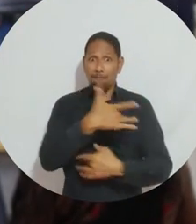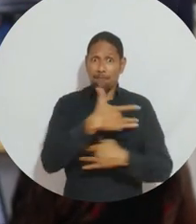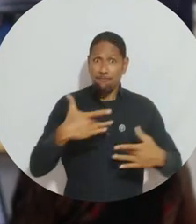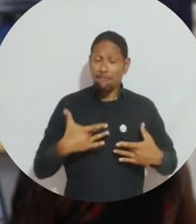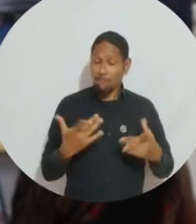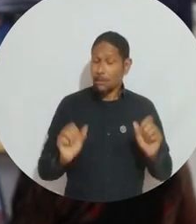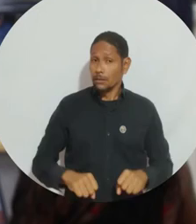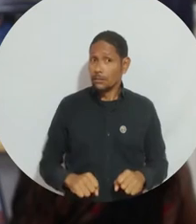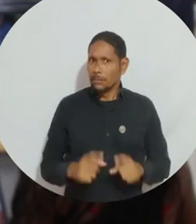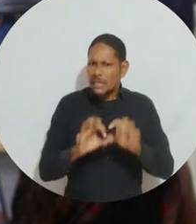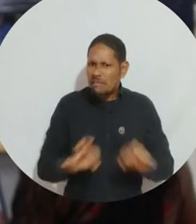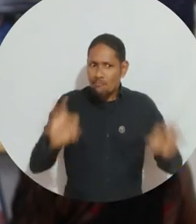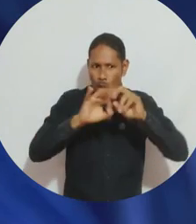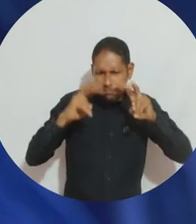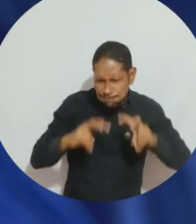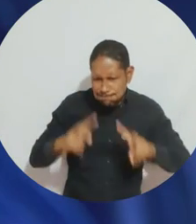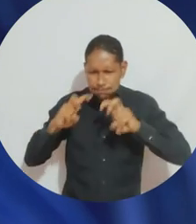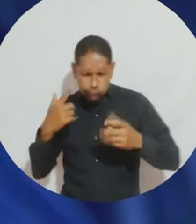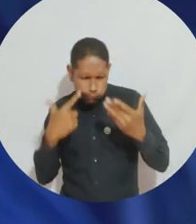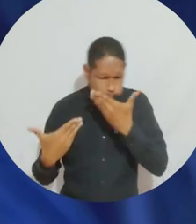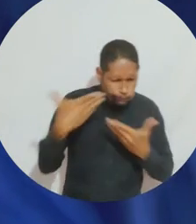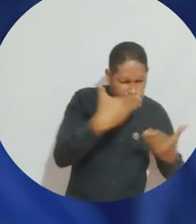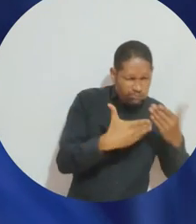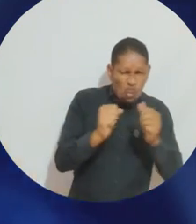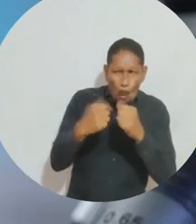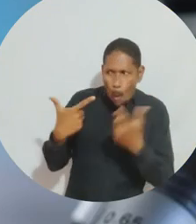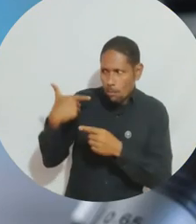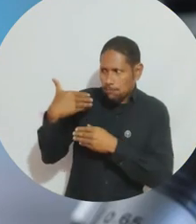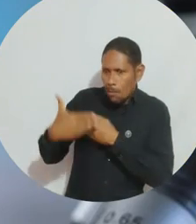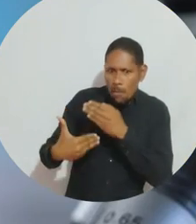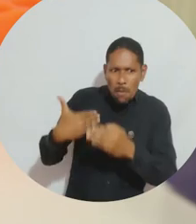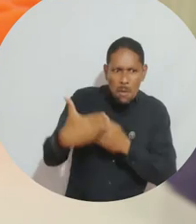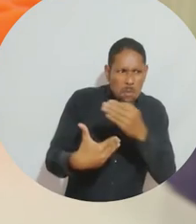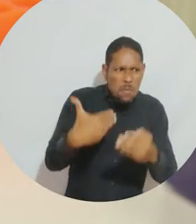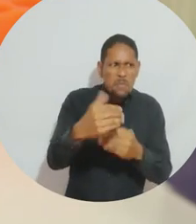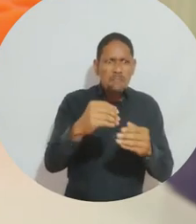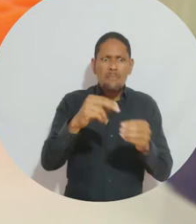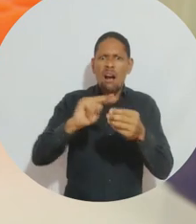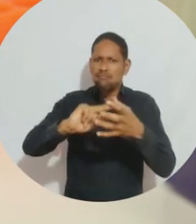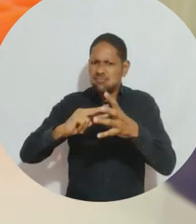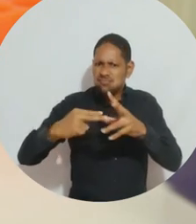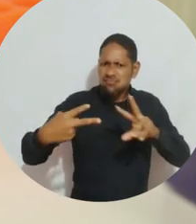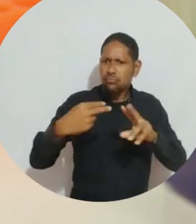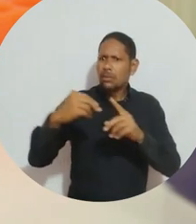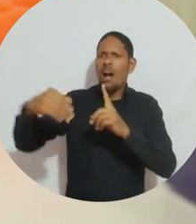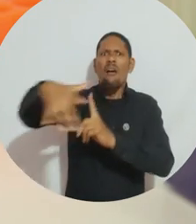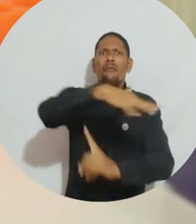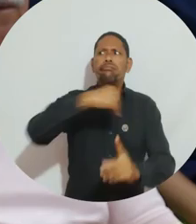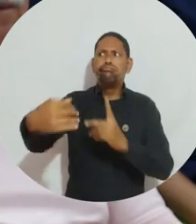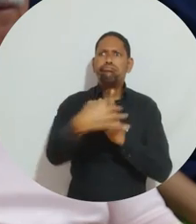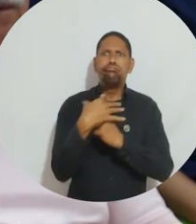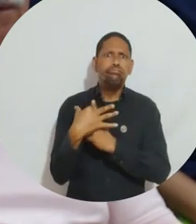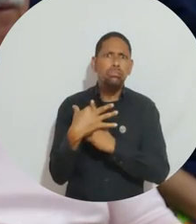la salud. Pero lo más importante de este tipo de estudios es cómo suceden estas interacciones entre genes y